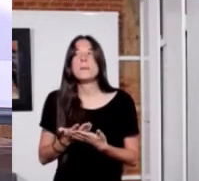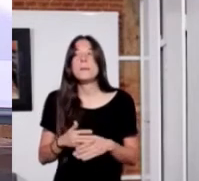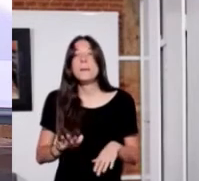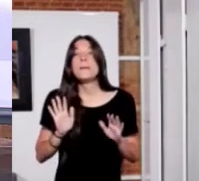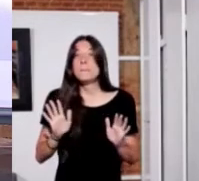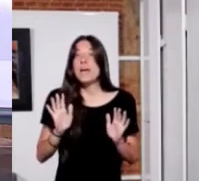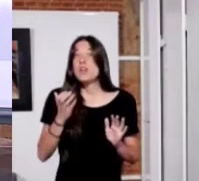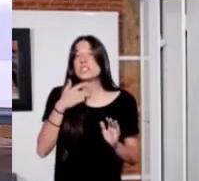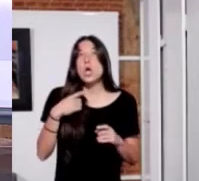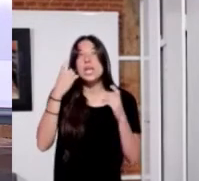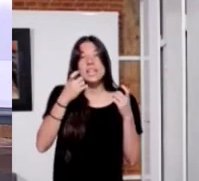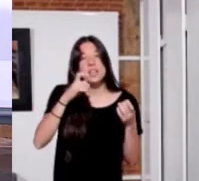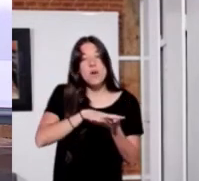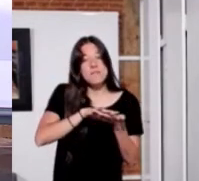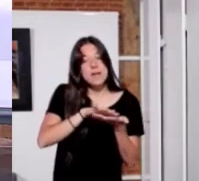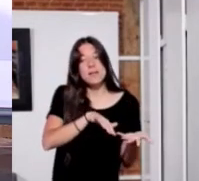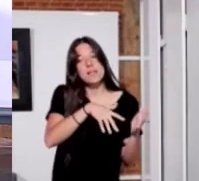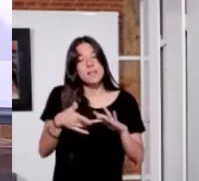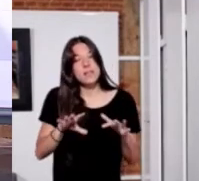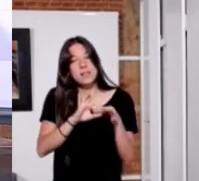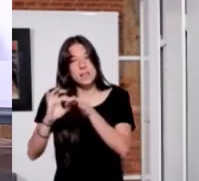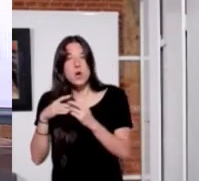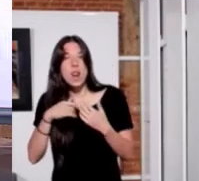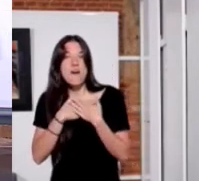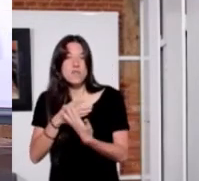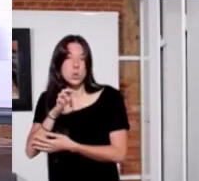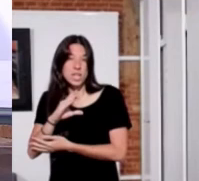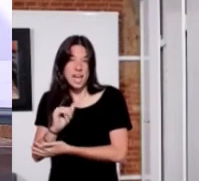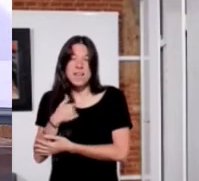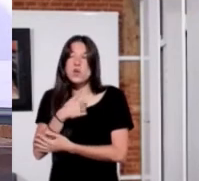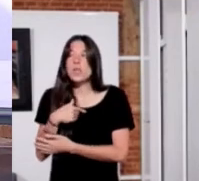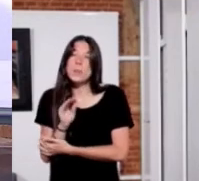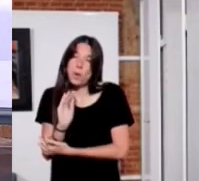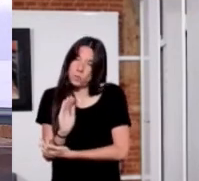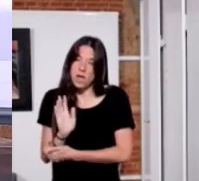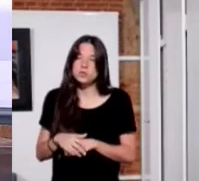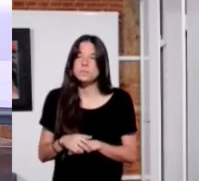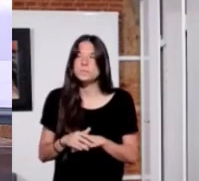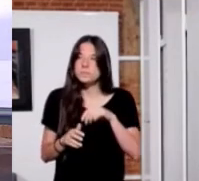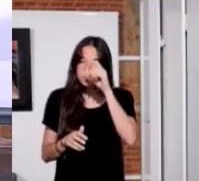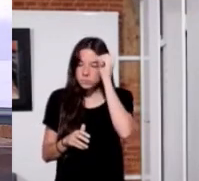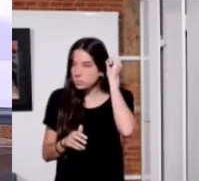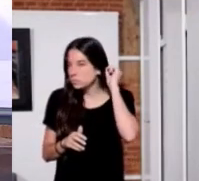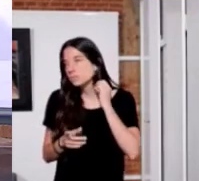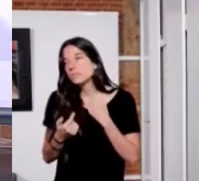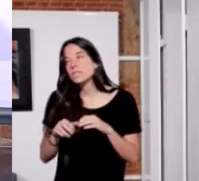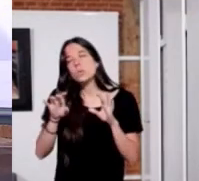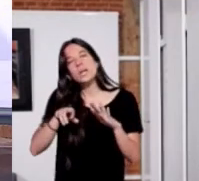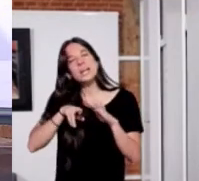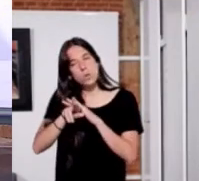todas las organizaciones nos podamos encontrar en torno a temas? ¿Puede tener también un hueco para esos espacios